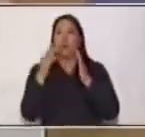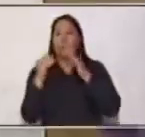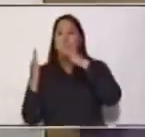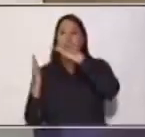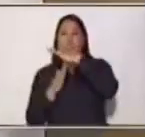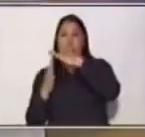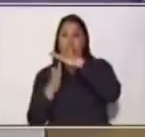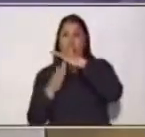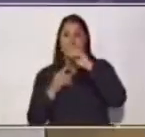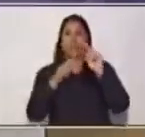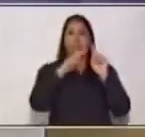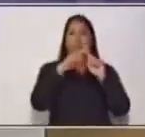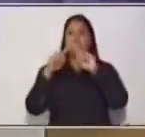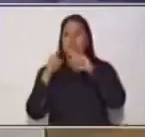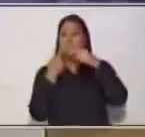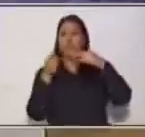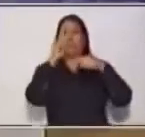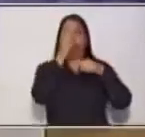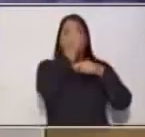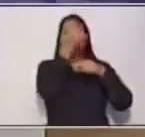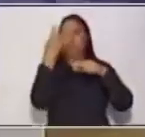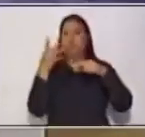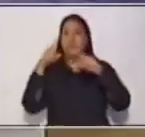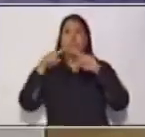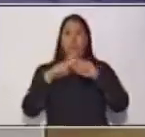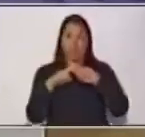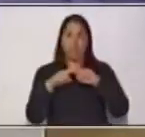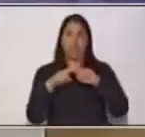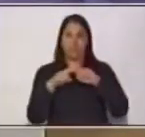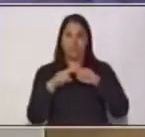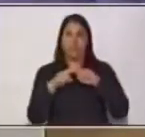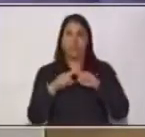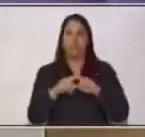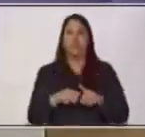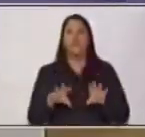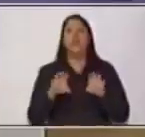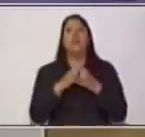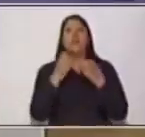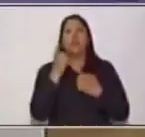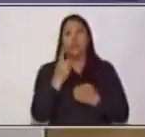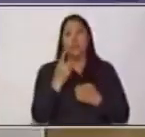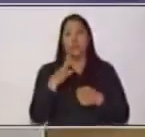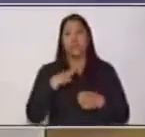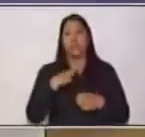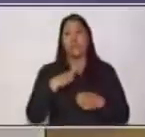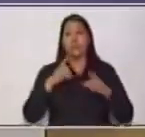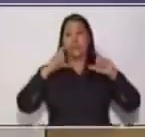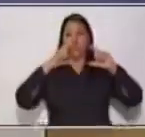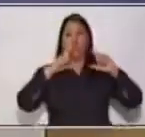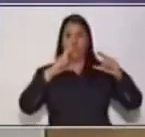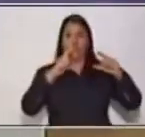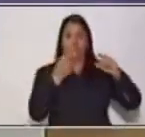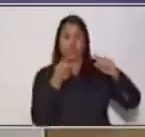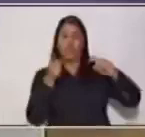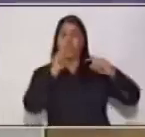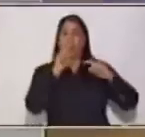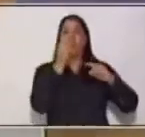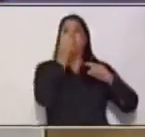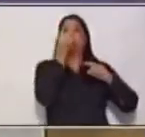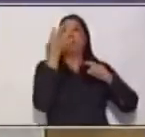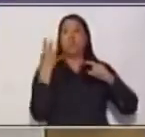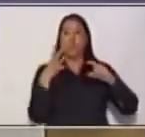exponentes. En este caso, si tenemos un producto elevado a una potencia, entonces